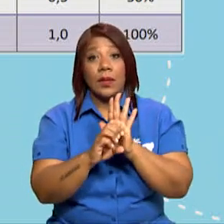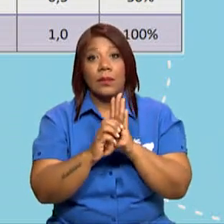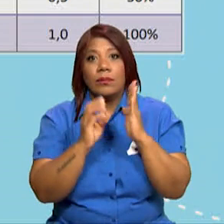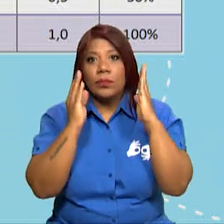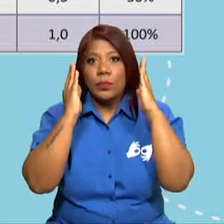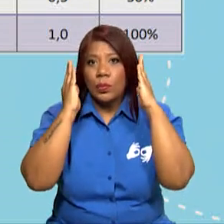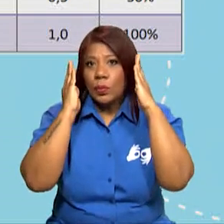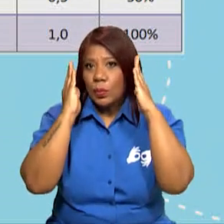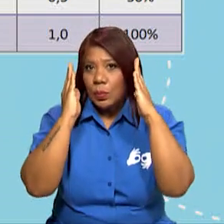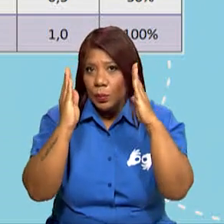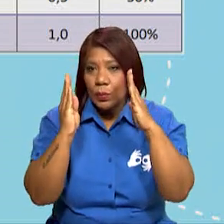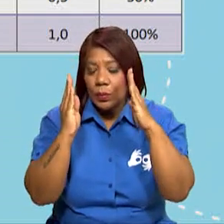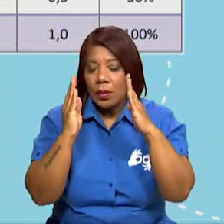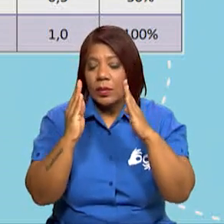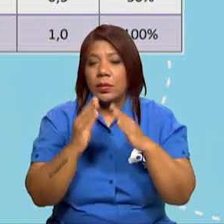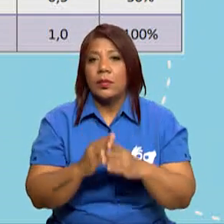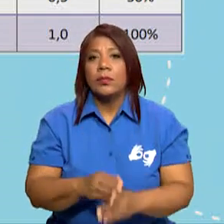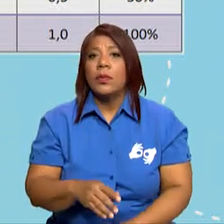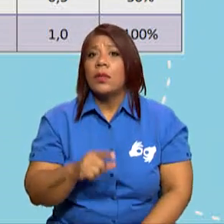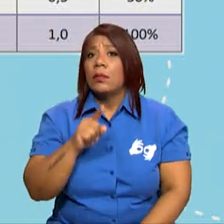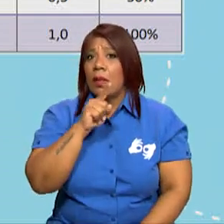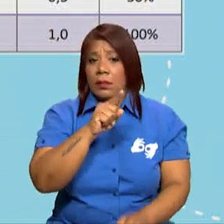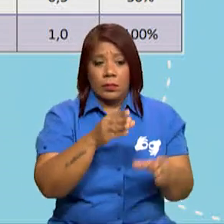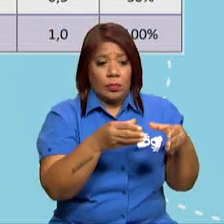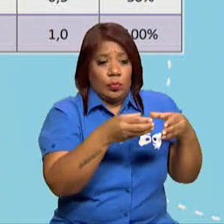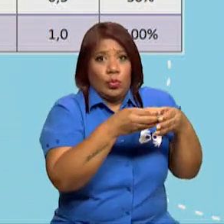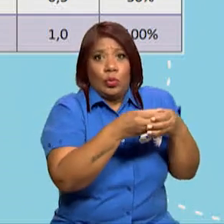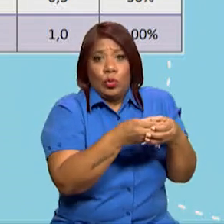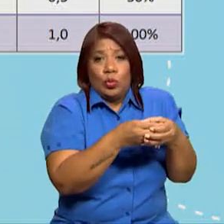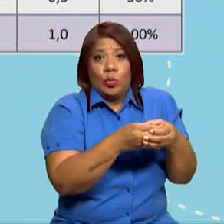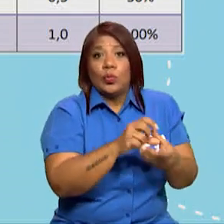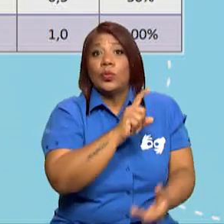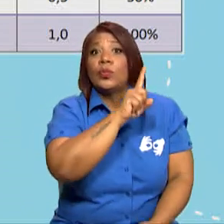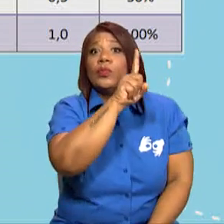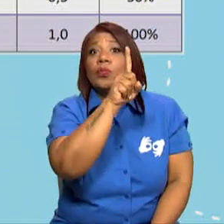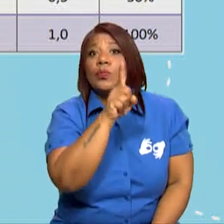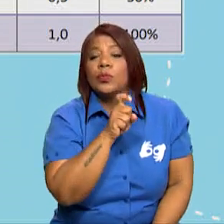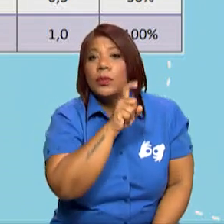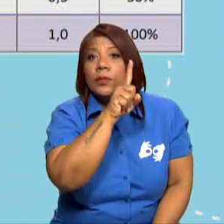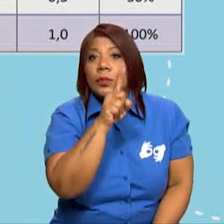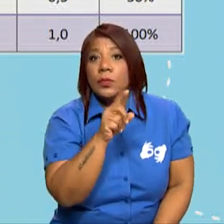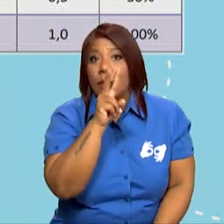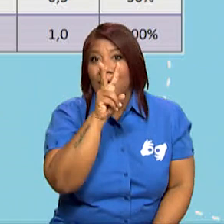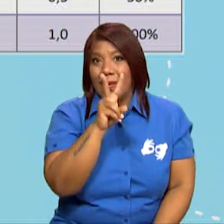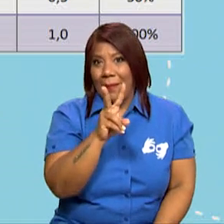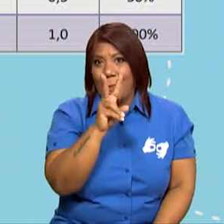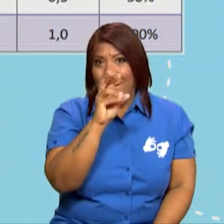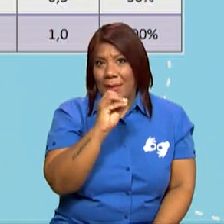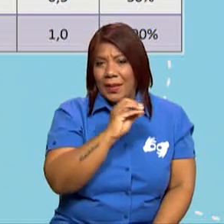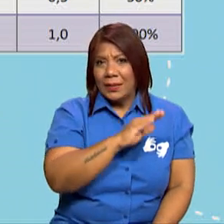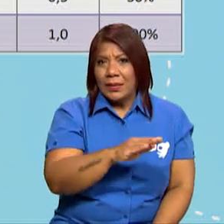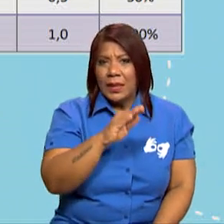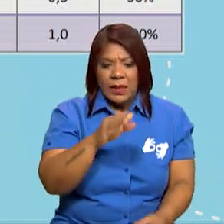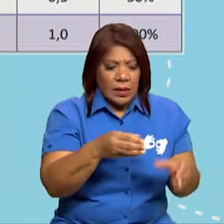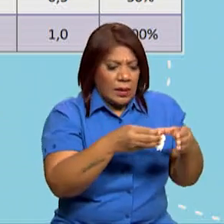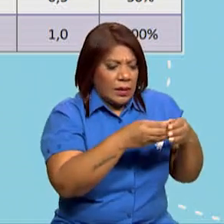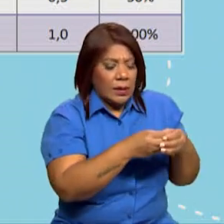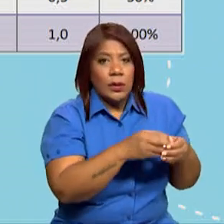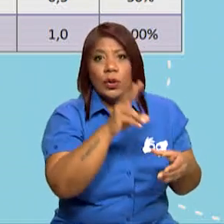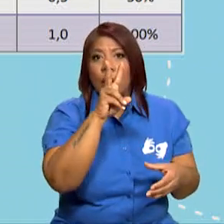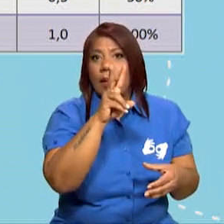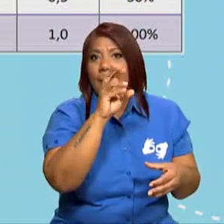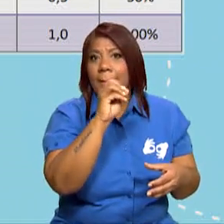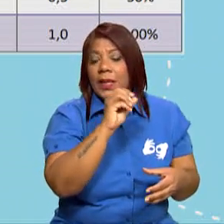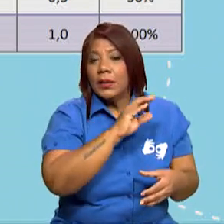situación estadística. Se preguntó a un grupo de 20 niños de quinto grado. Ese grupo de 20 niños de quinto grado